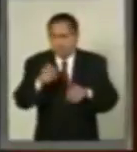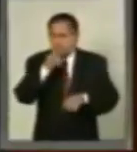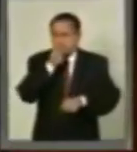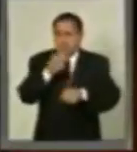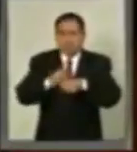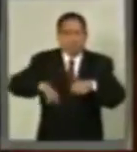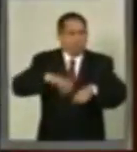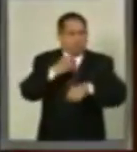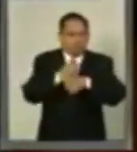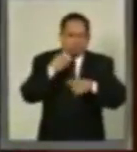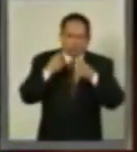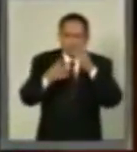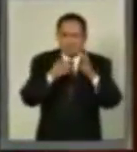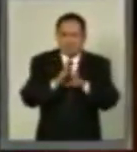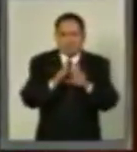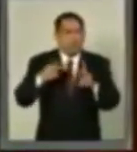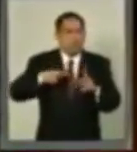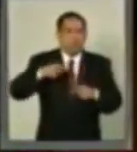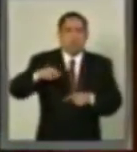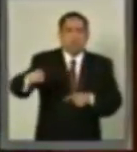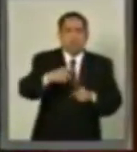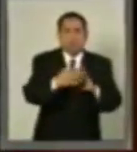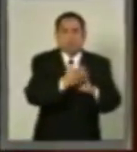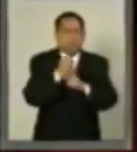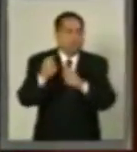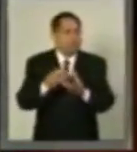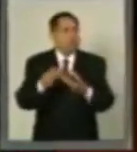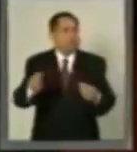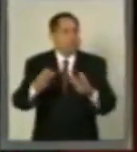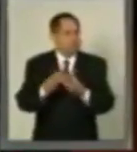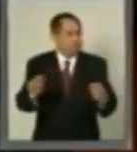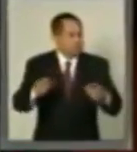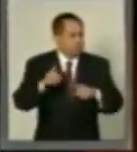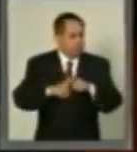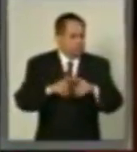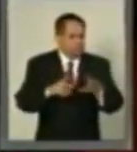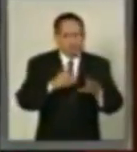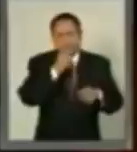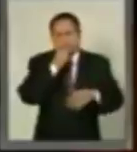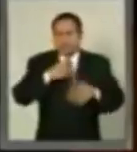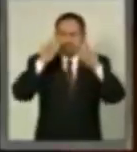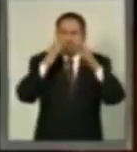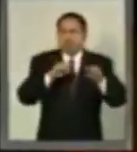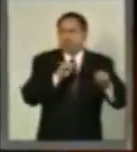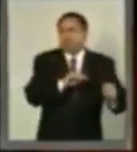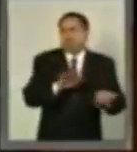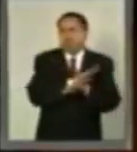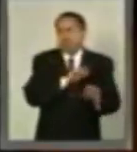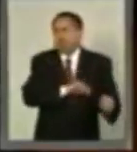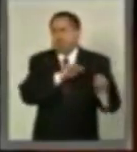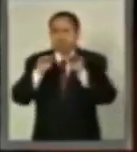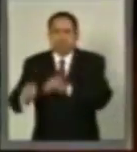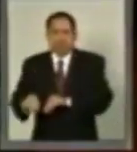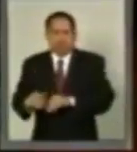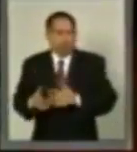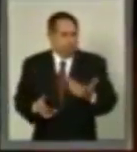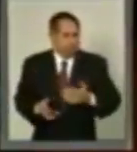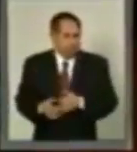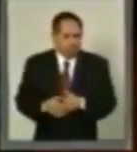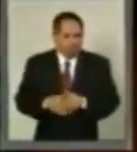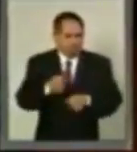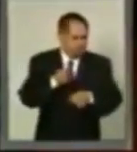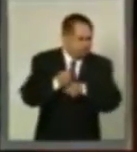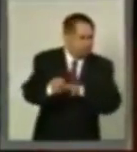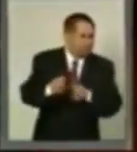Secretaría de Gobernación de personas desaparecidas o desplazadas por la violencia y la inseguridad. La censura